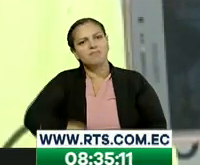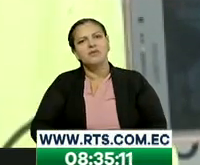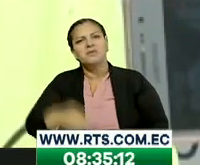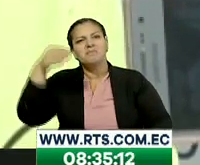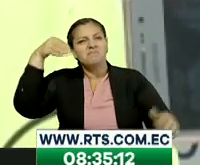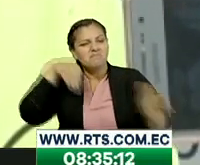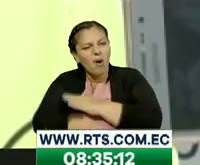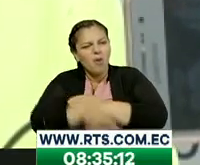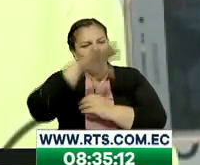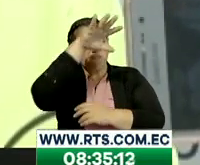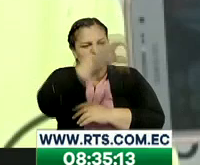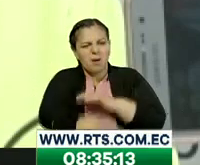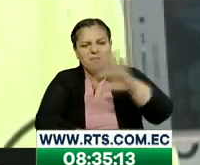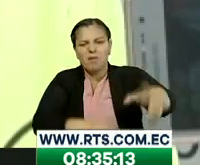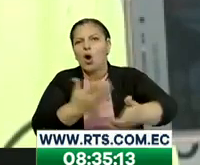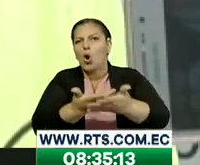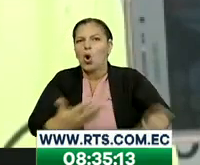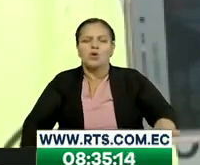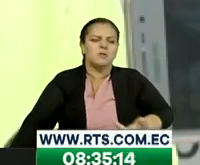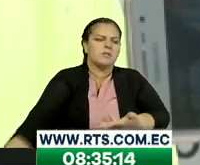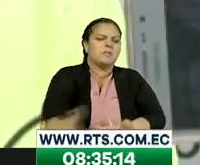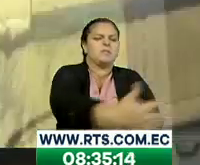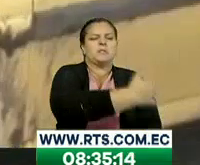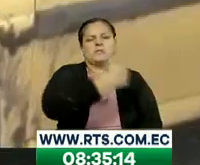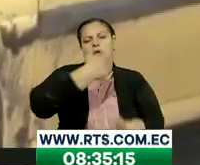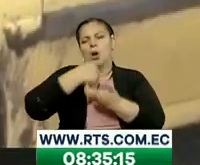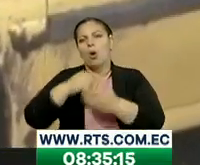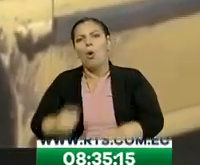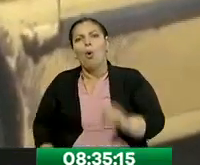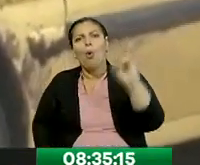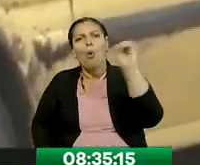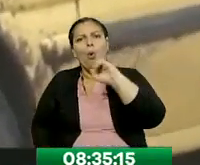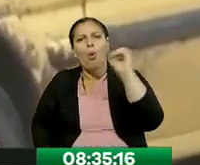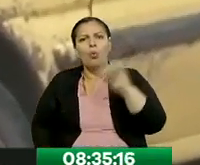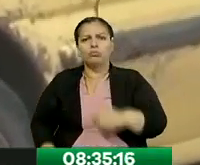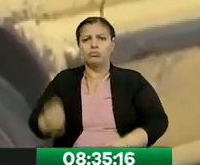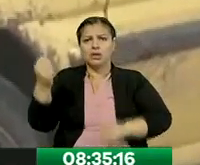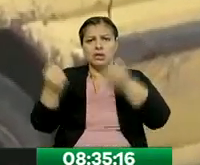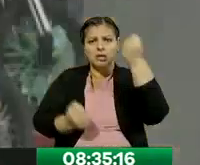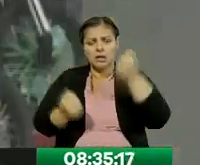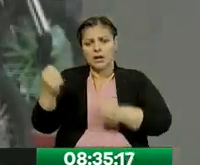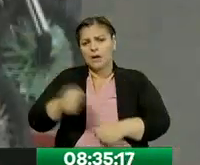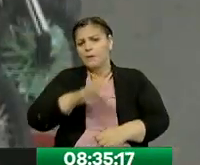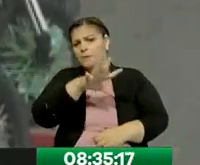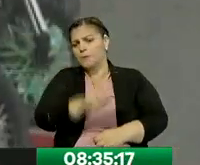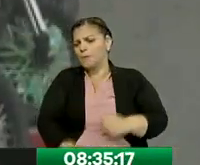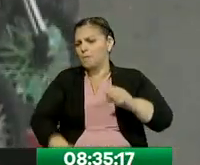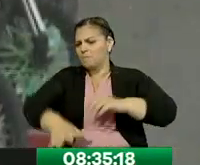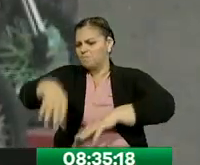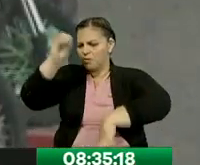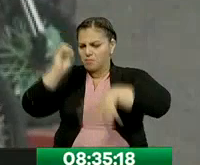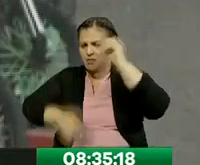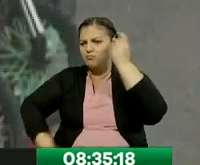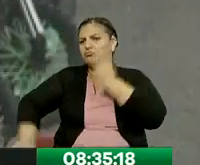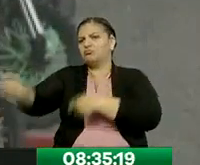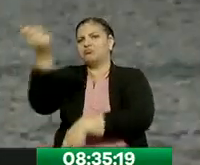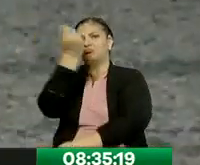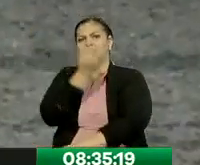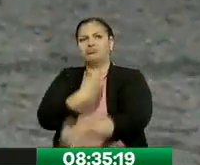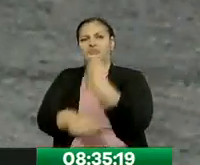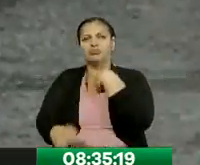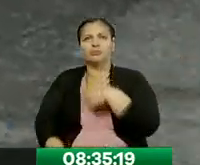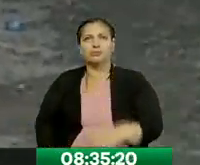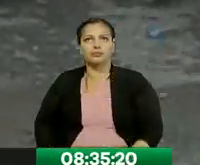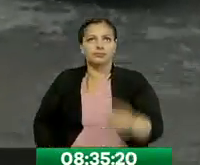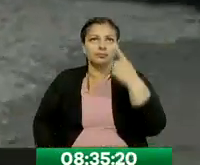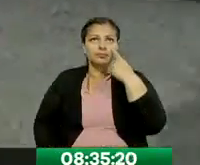y accesorios y autopartes de vehículos. En estos operativos se decomisó 7 vehículos, 2 motocicletas, 30 electrodomésticos y